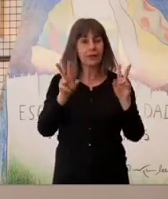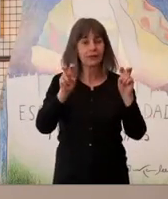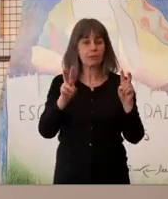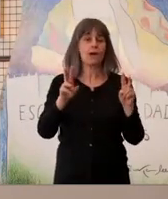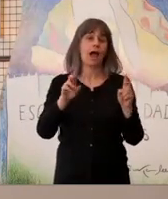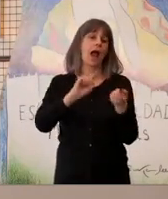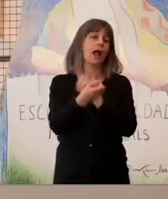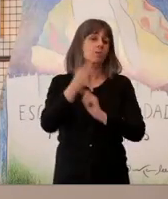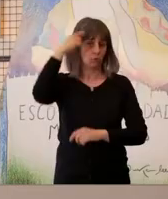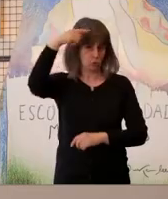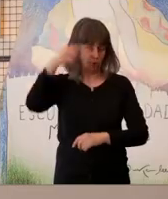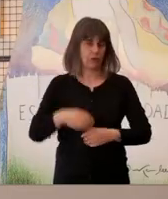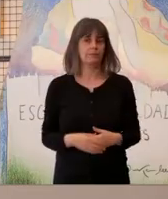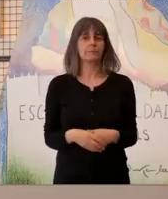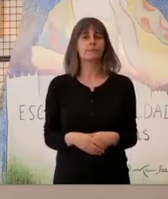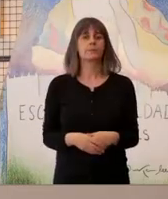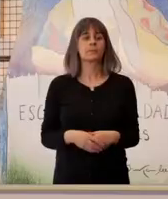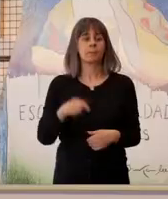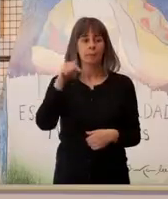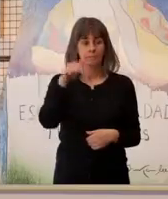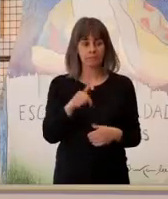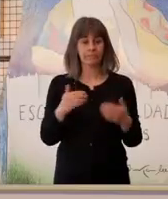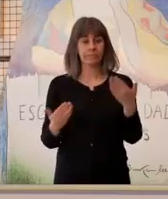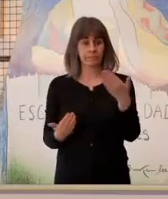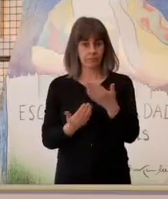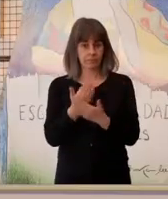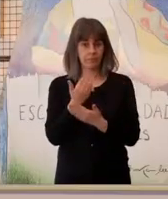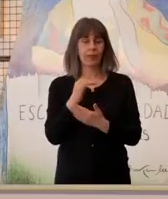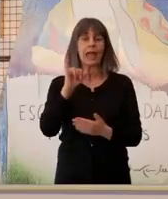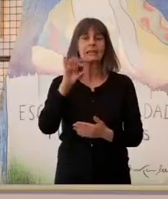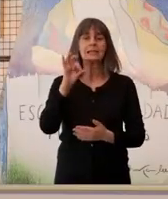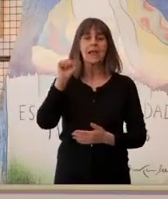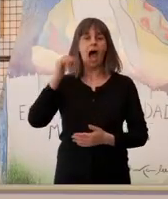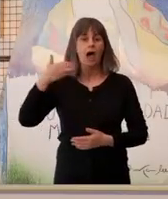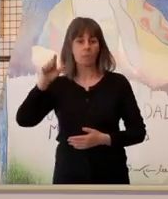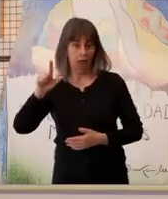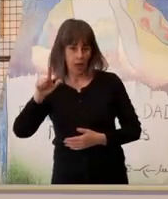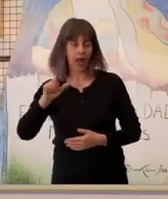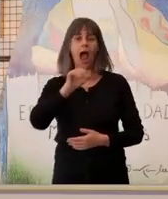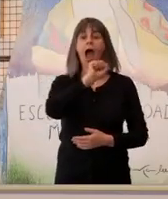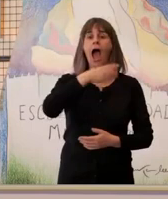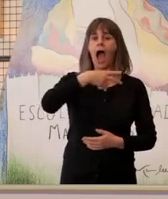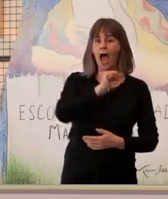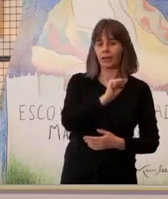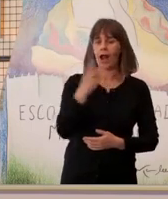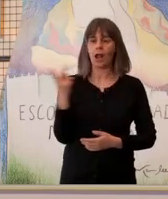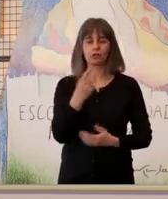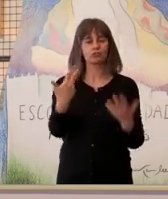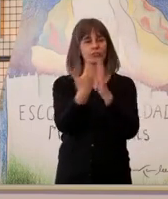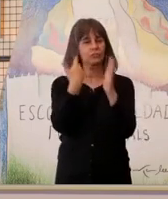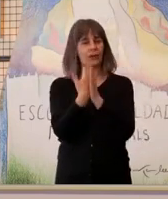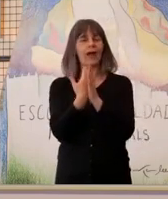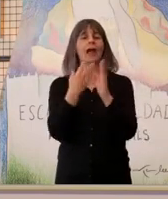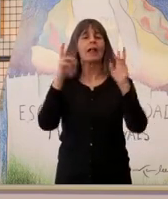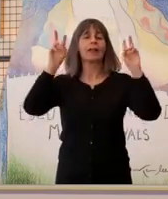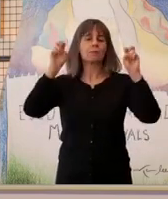Mirad esta mañana isabeliana nos han contado lo que pasa en los medios de comunicación y han dicho educación